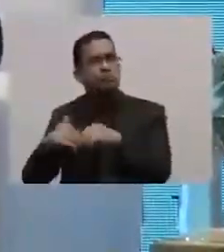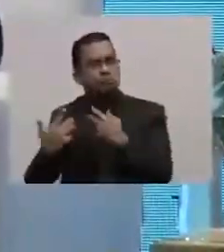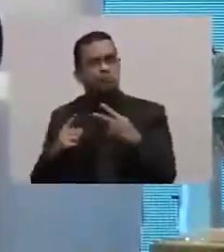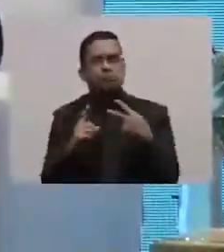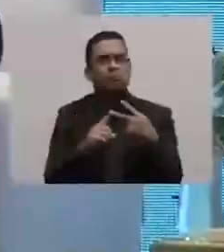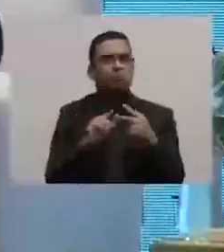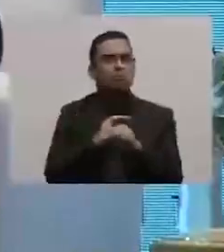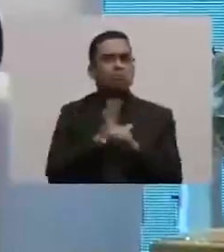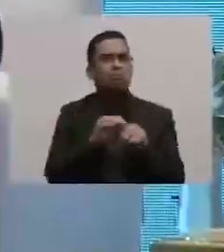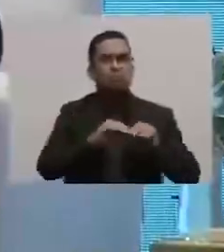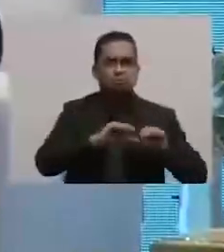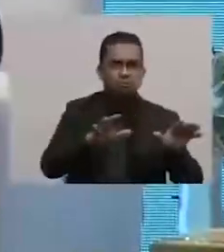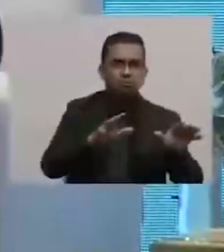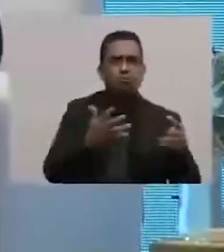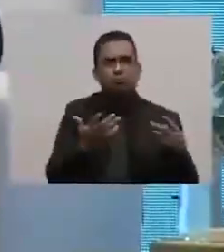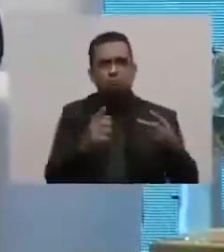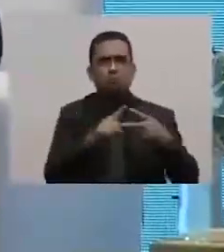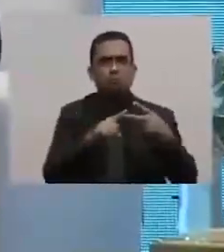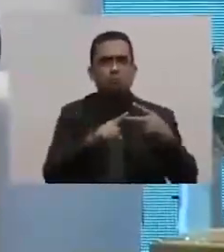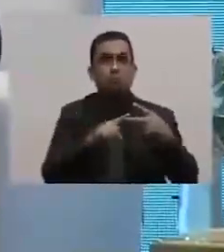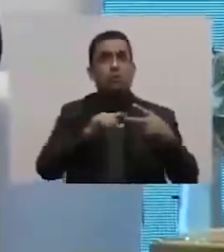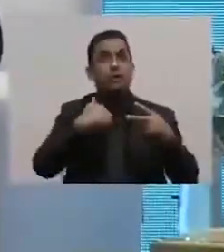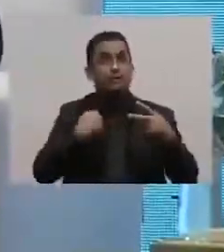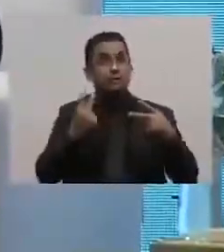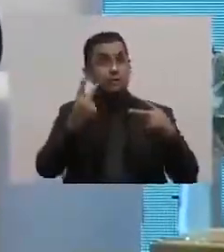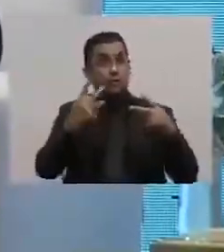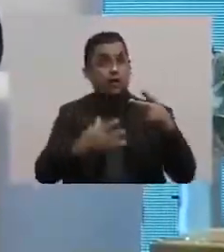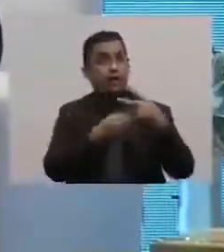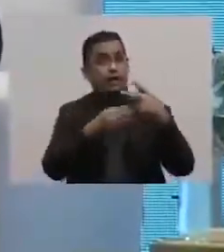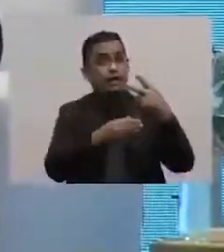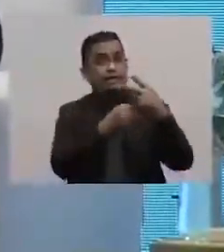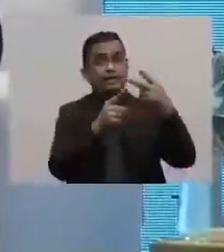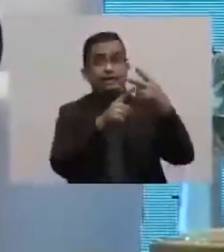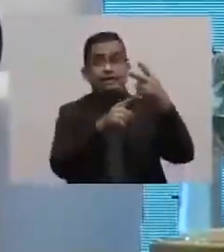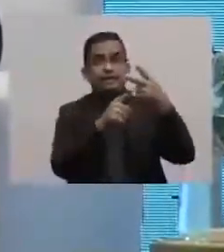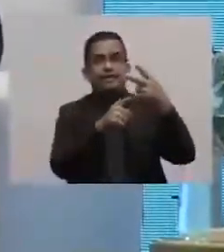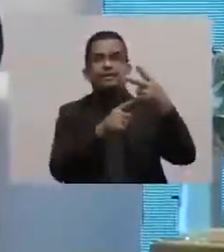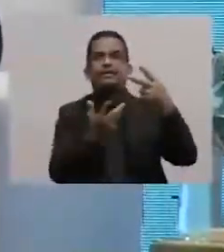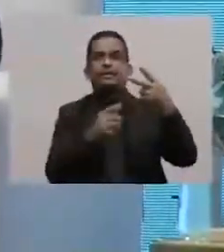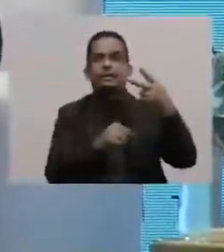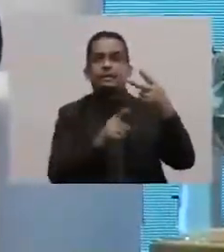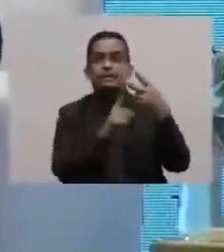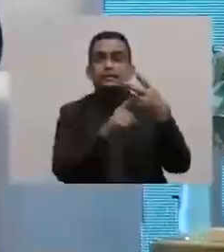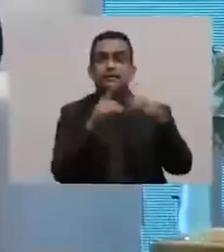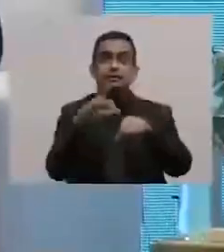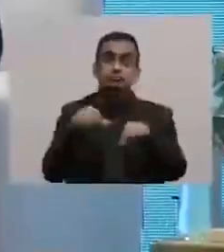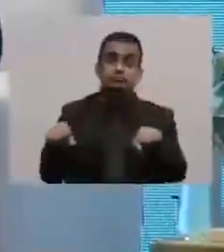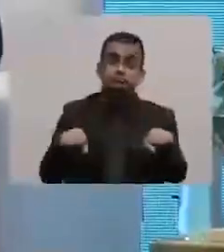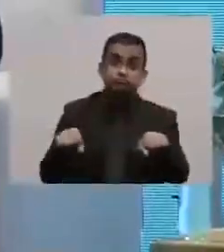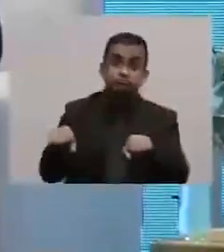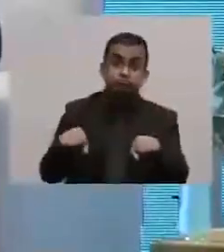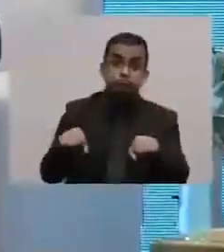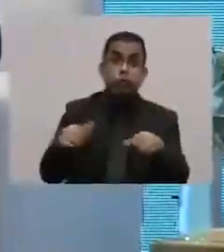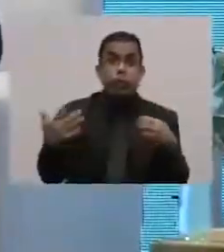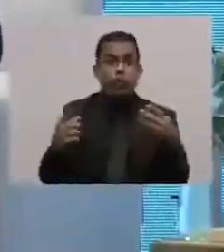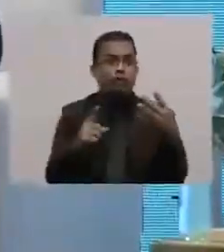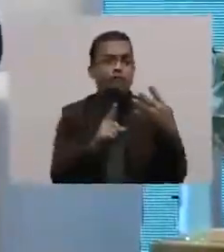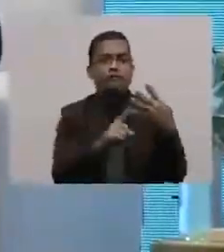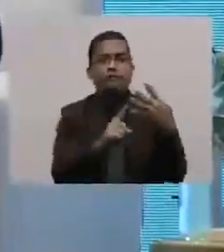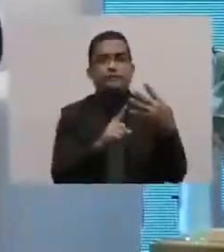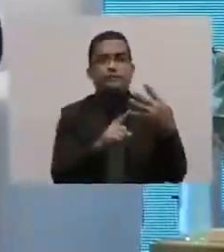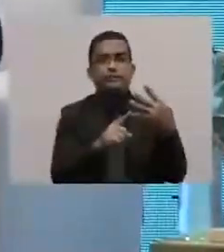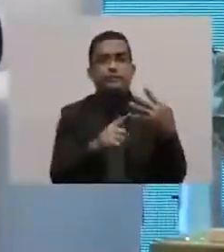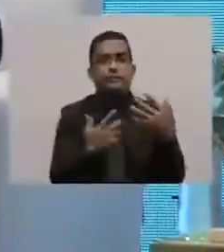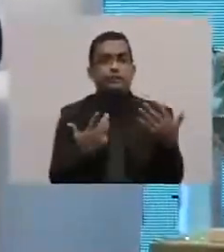diría que hay dos más, que serían cuatro, que son claramente posibles: un terremoto, y el país está montado